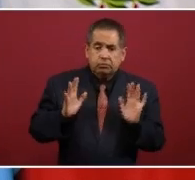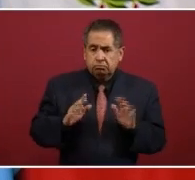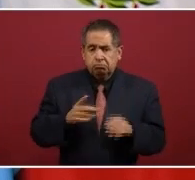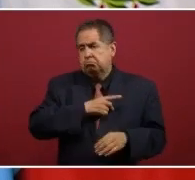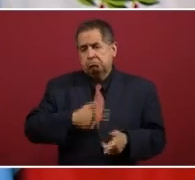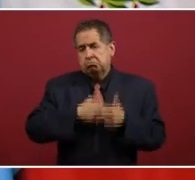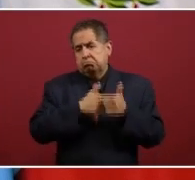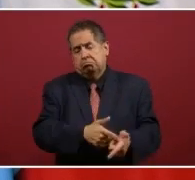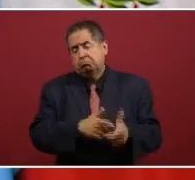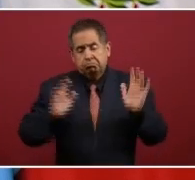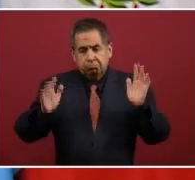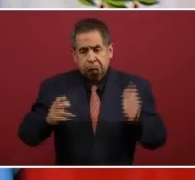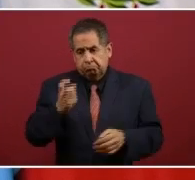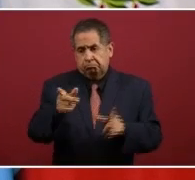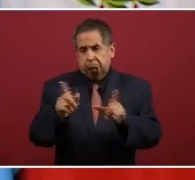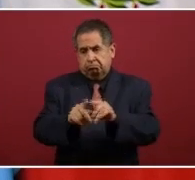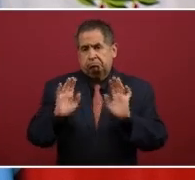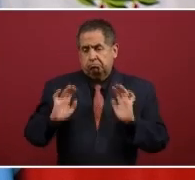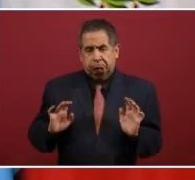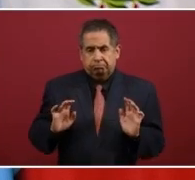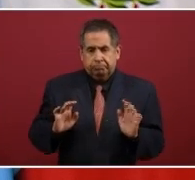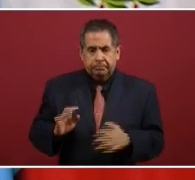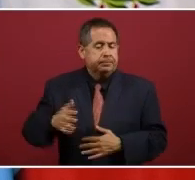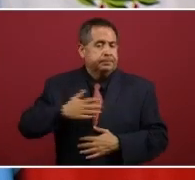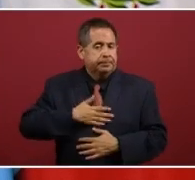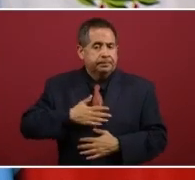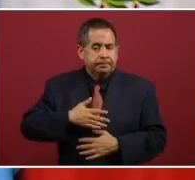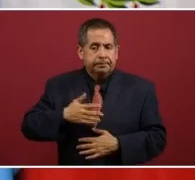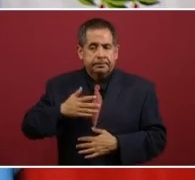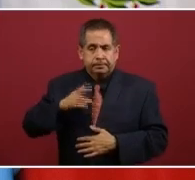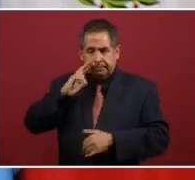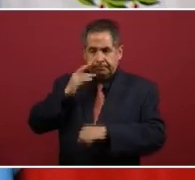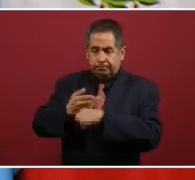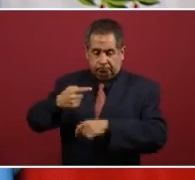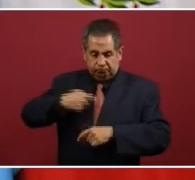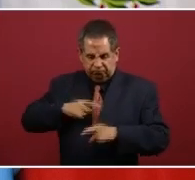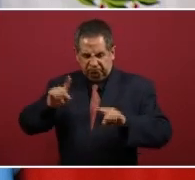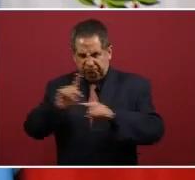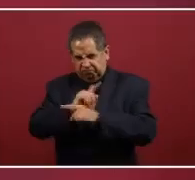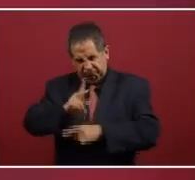todo. Yo he dicho que no es mi fuerte la venganza.